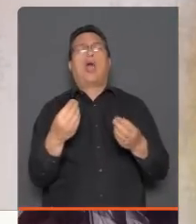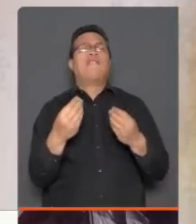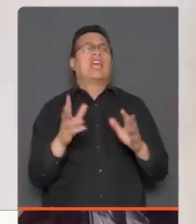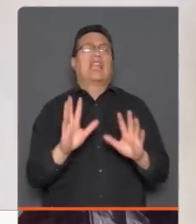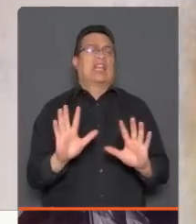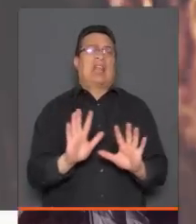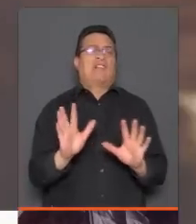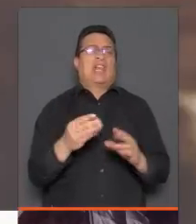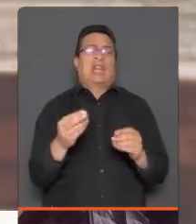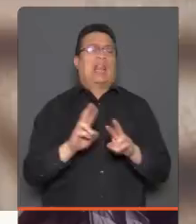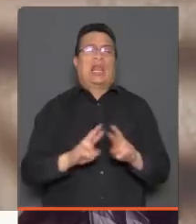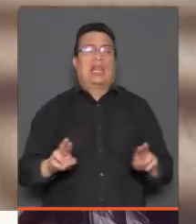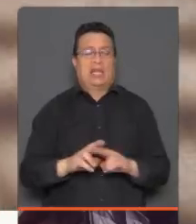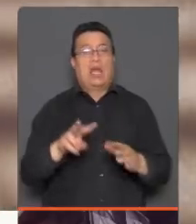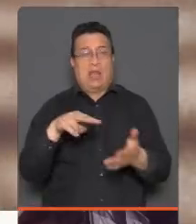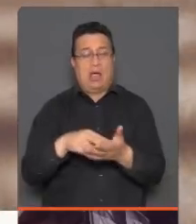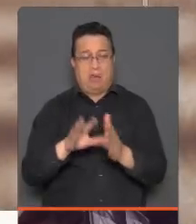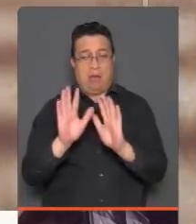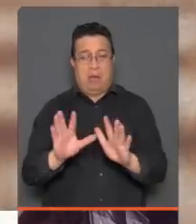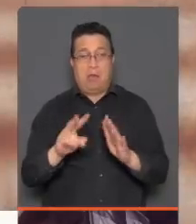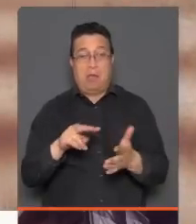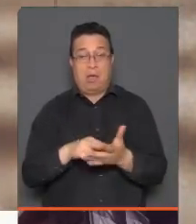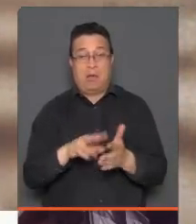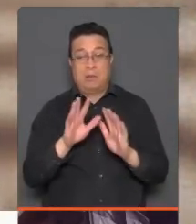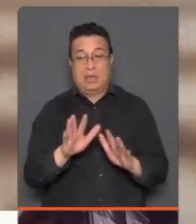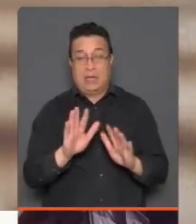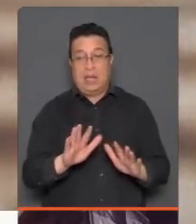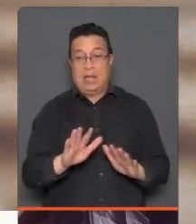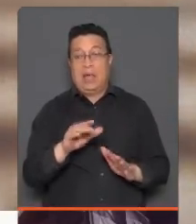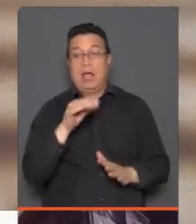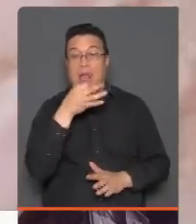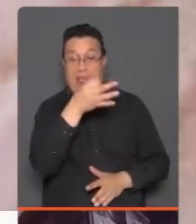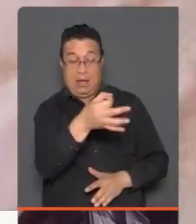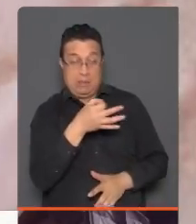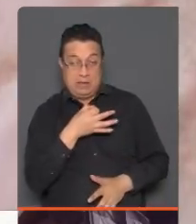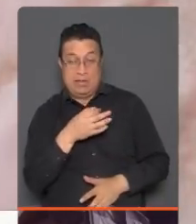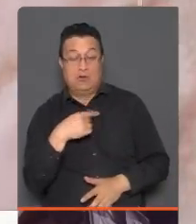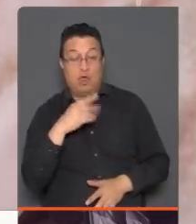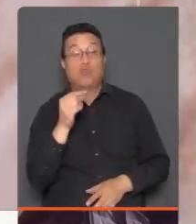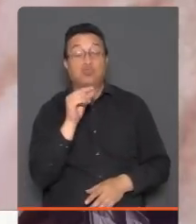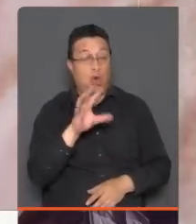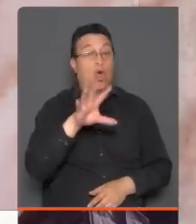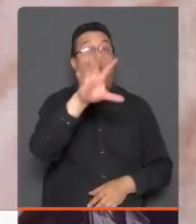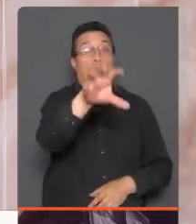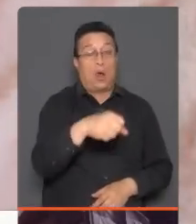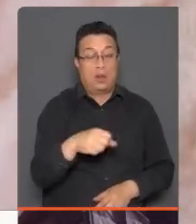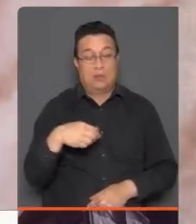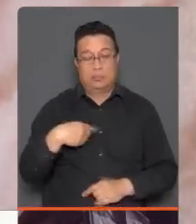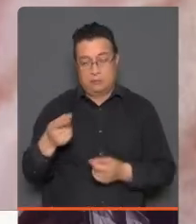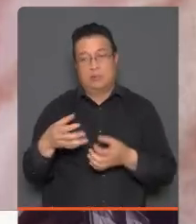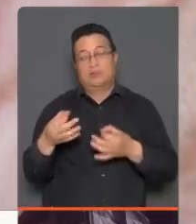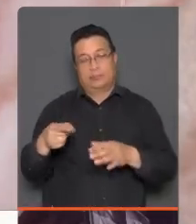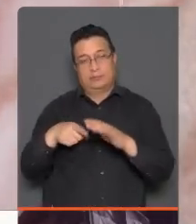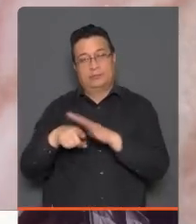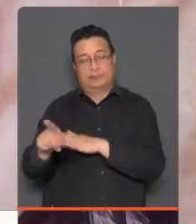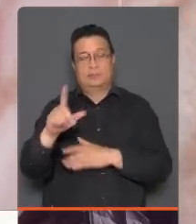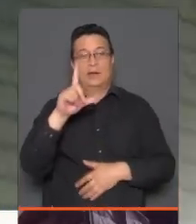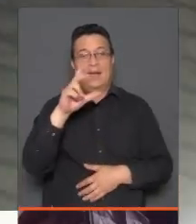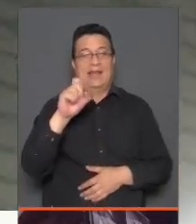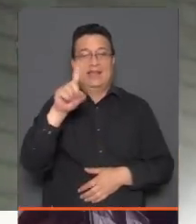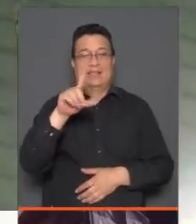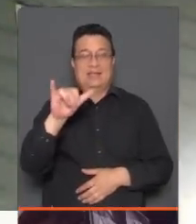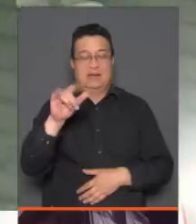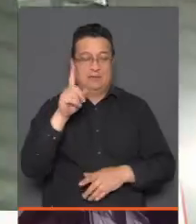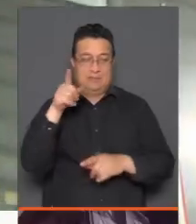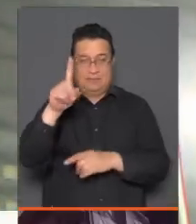bien. Espérame aquí, me dijo, espérame aquí. Voy a buscar algo para poder hacer el ingreso a la clínica Leslie y nos vamos